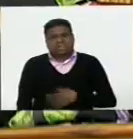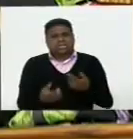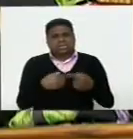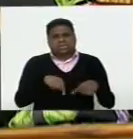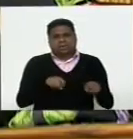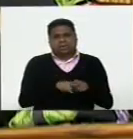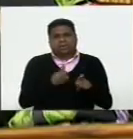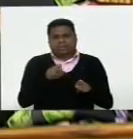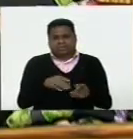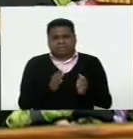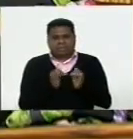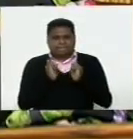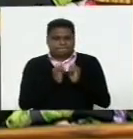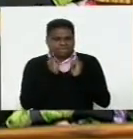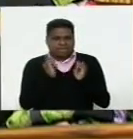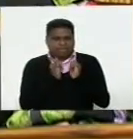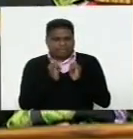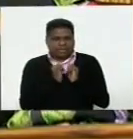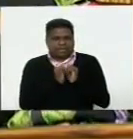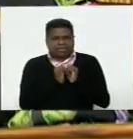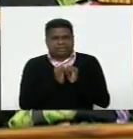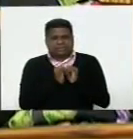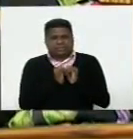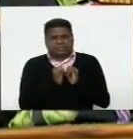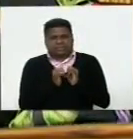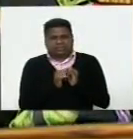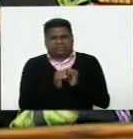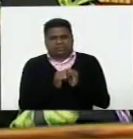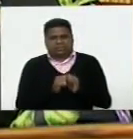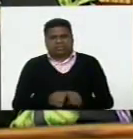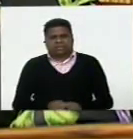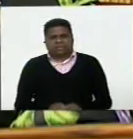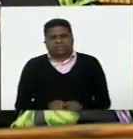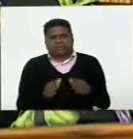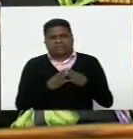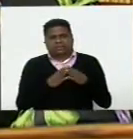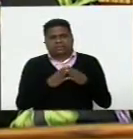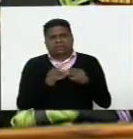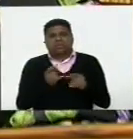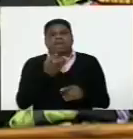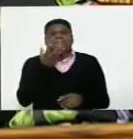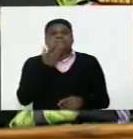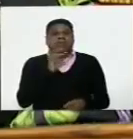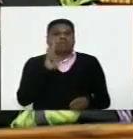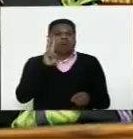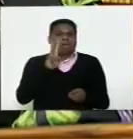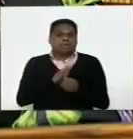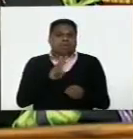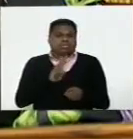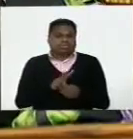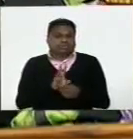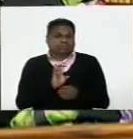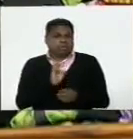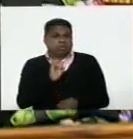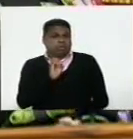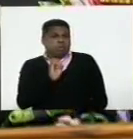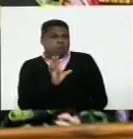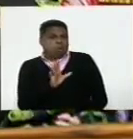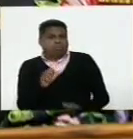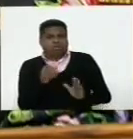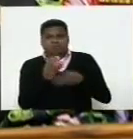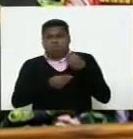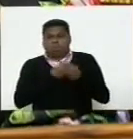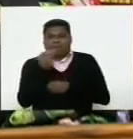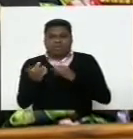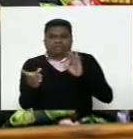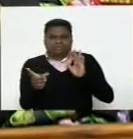las recién nacidas y los recién nacidos en los casos de violación o contravención de los